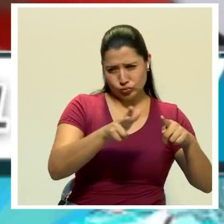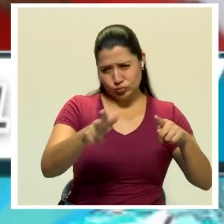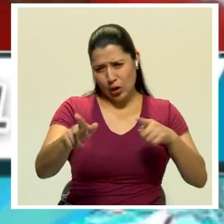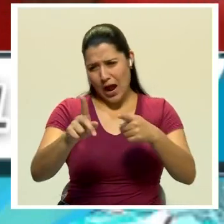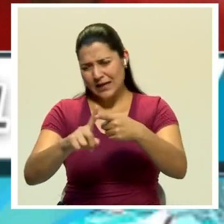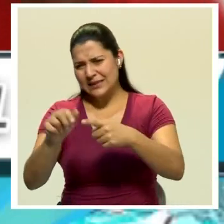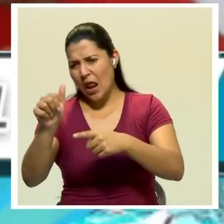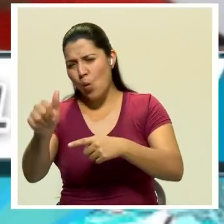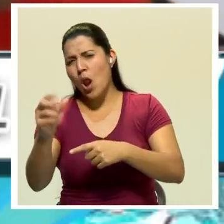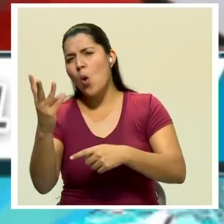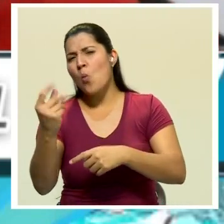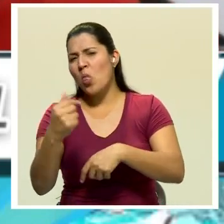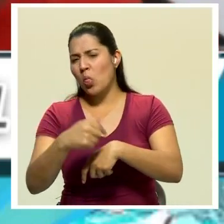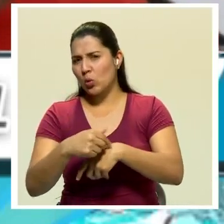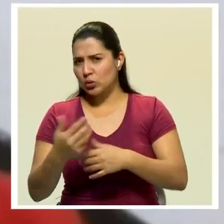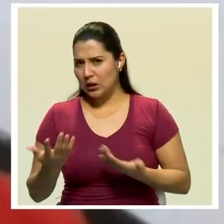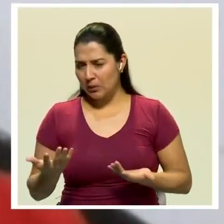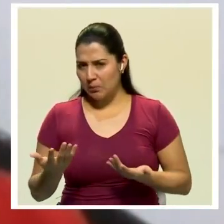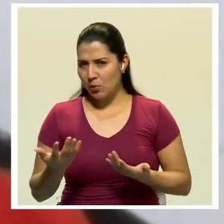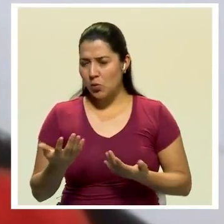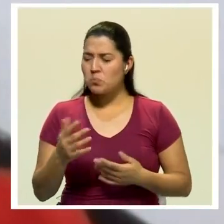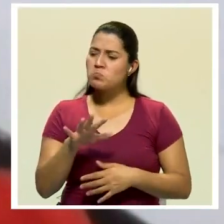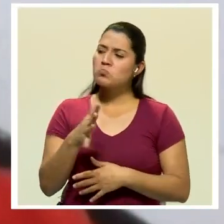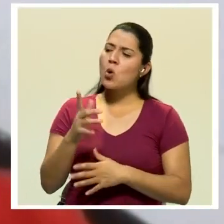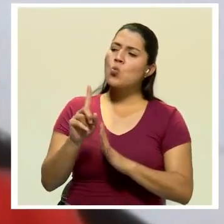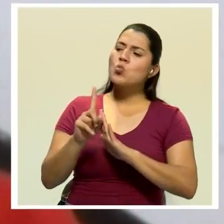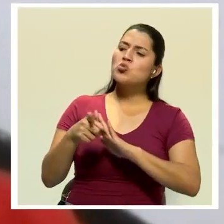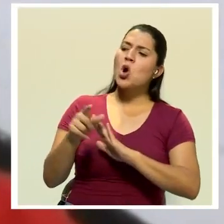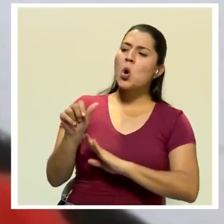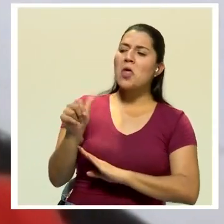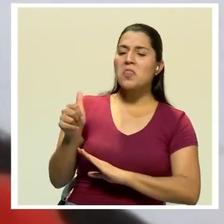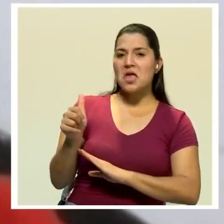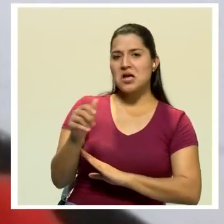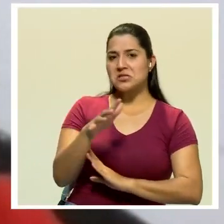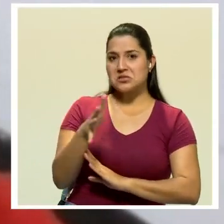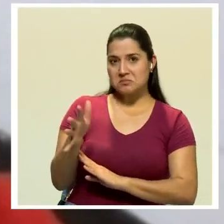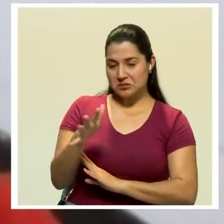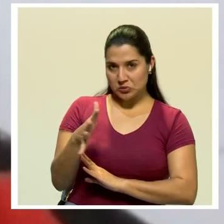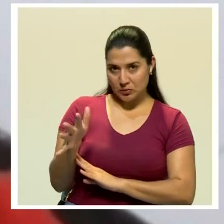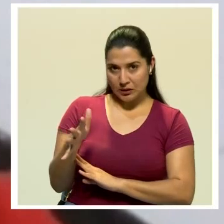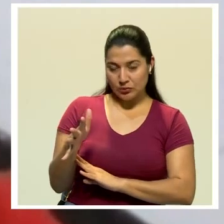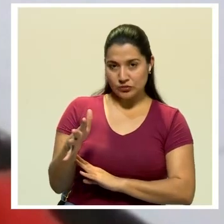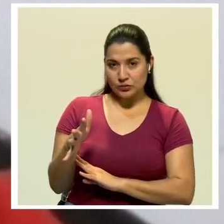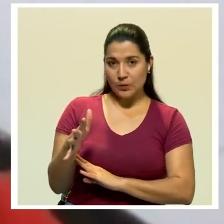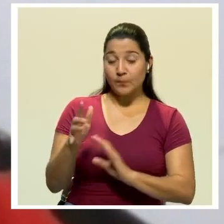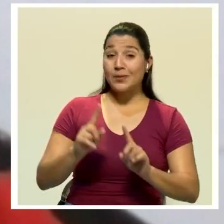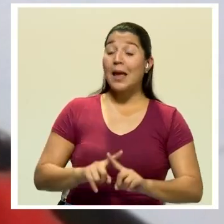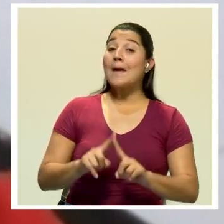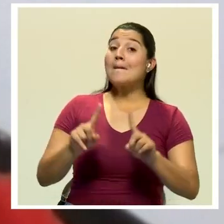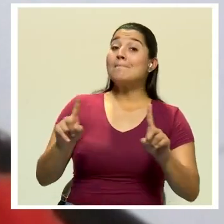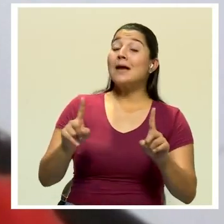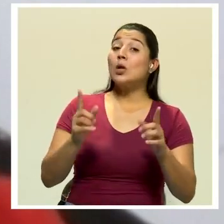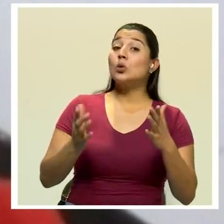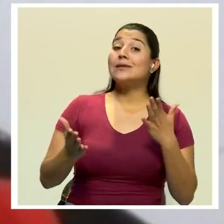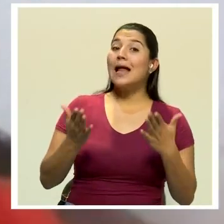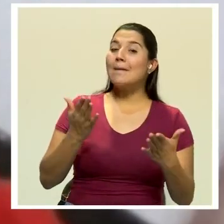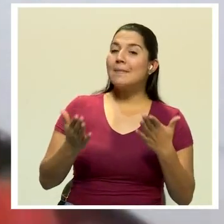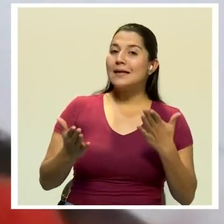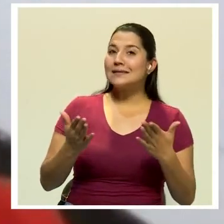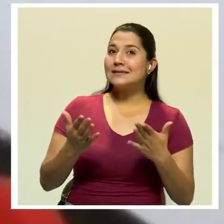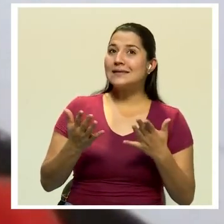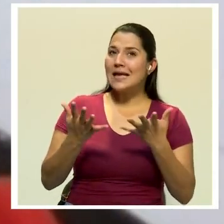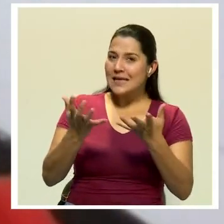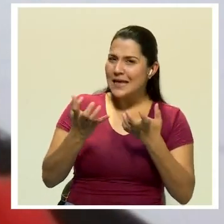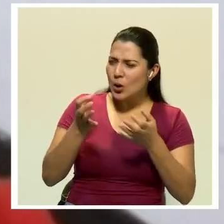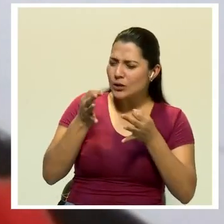Bueno, estamos hablando de cerca de hora 10 minutos, más o menos, pero tal vez me gustaría